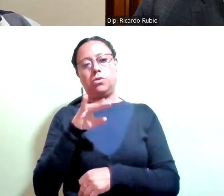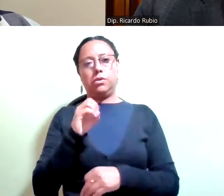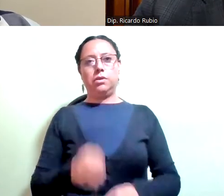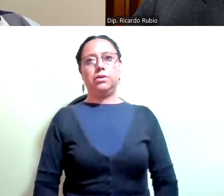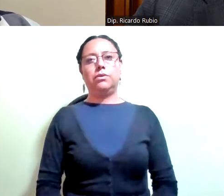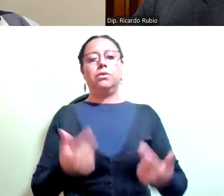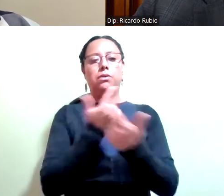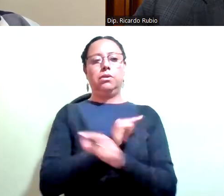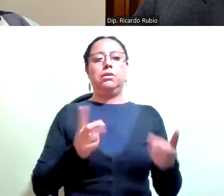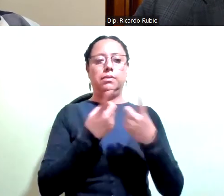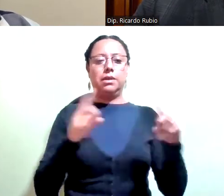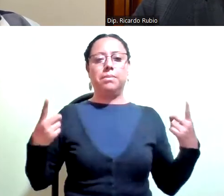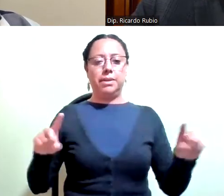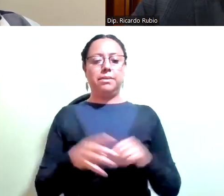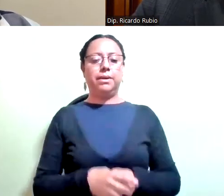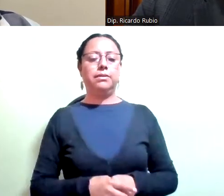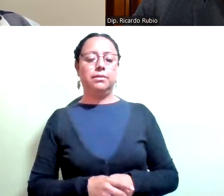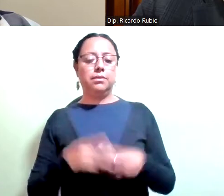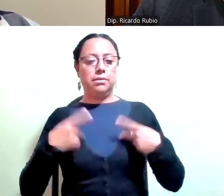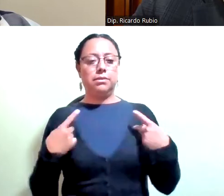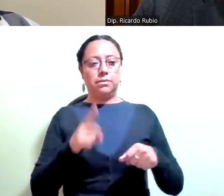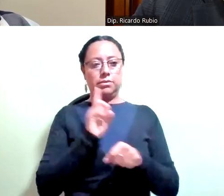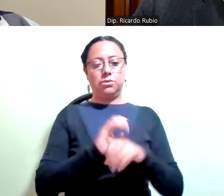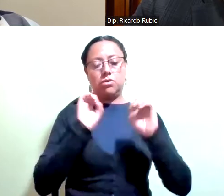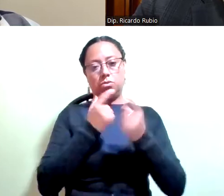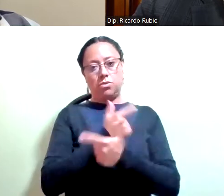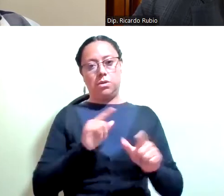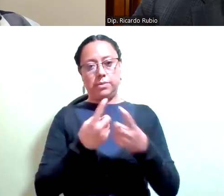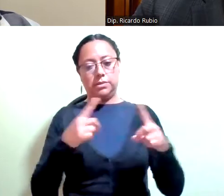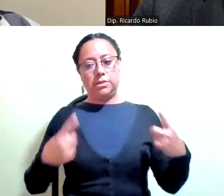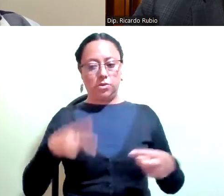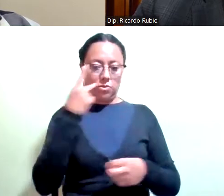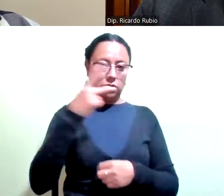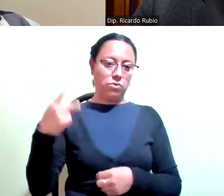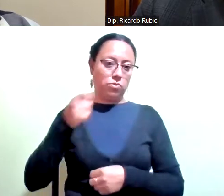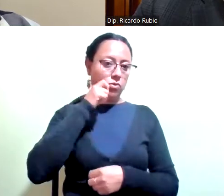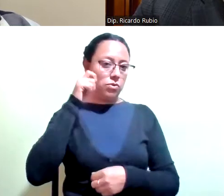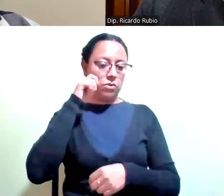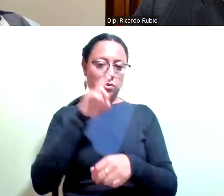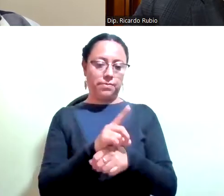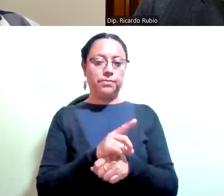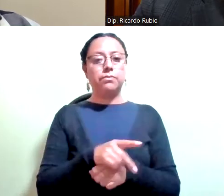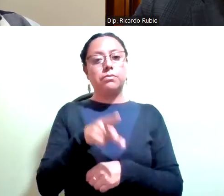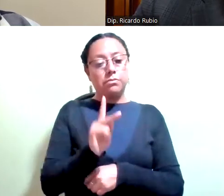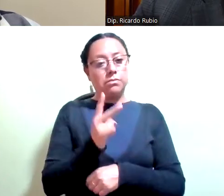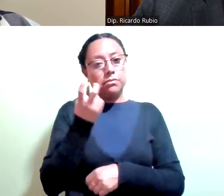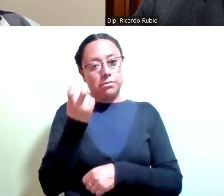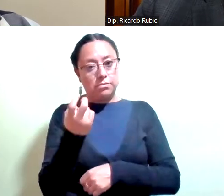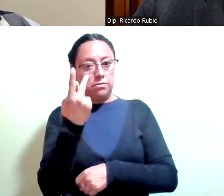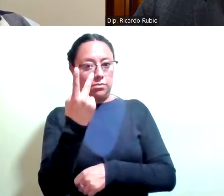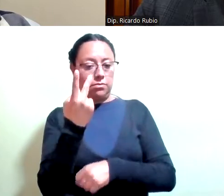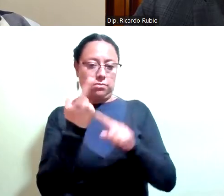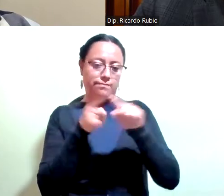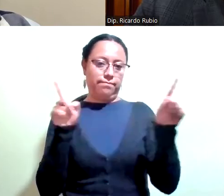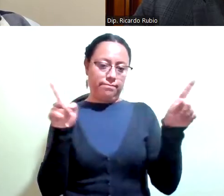la personalidad o libre desarrollo de su sexualidad, si este es el enfoque. Pero son dos cosas distintas. Entonces,